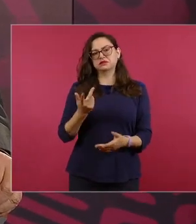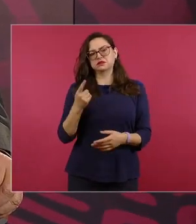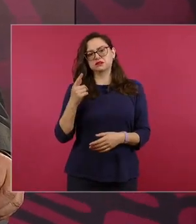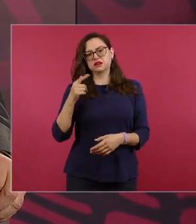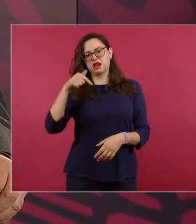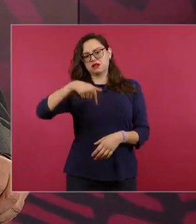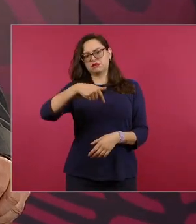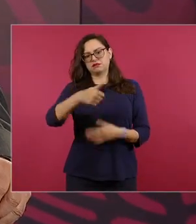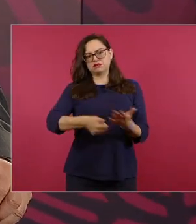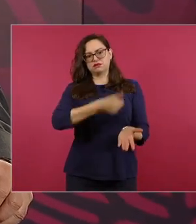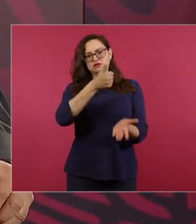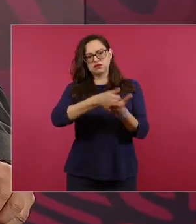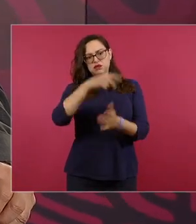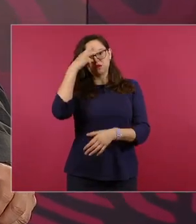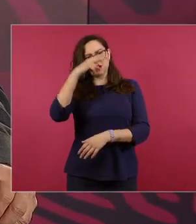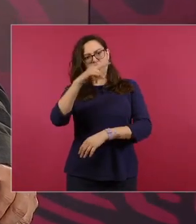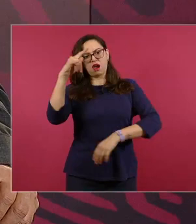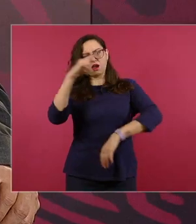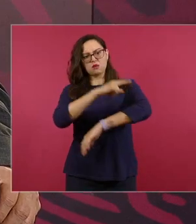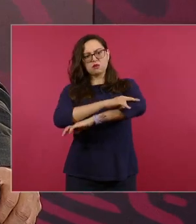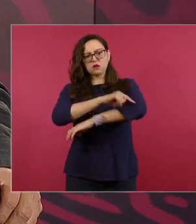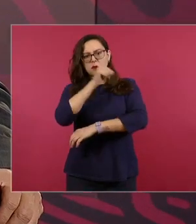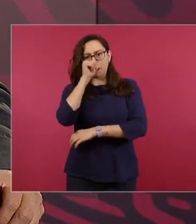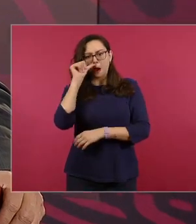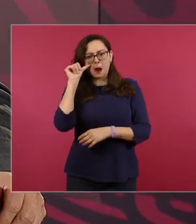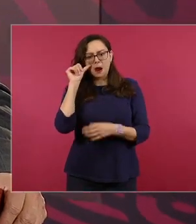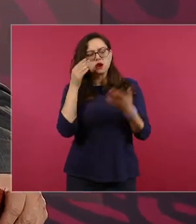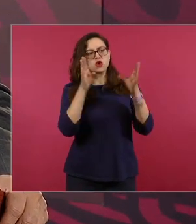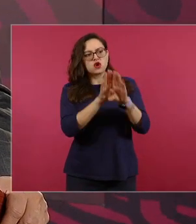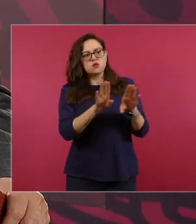y quedamos en informar.